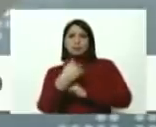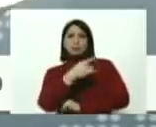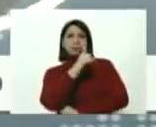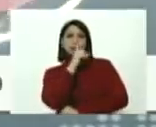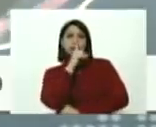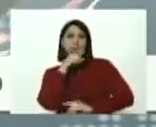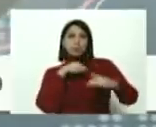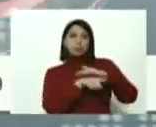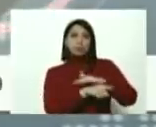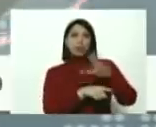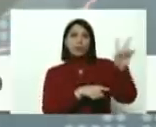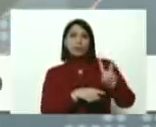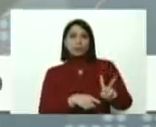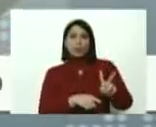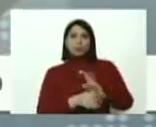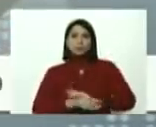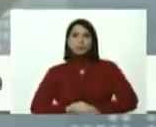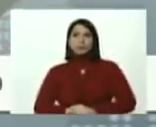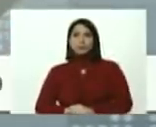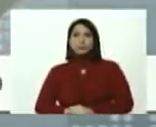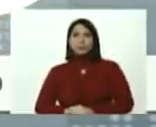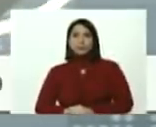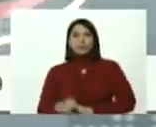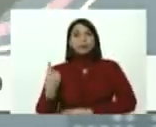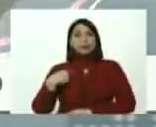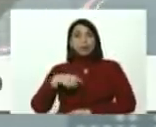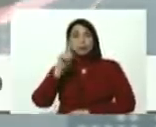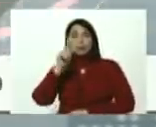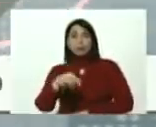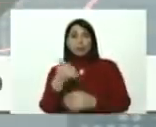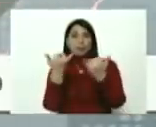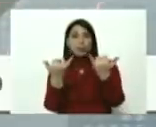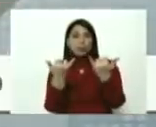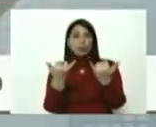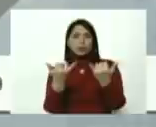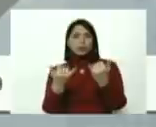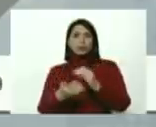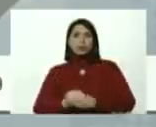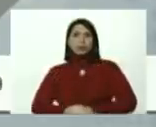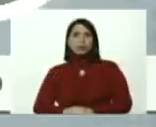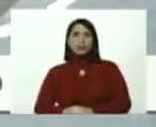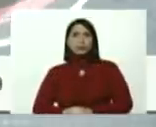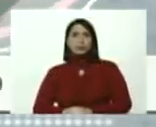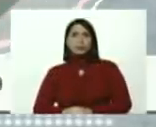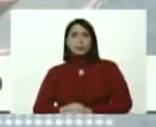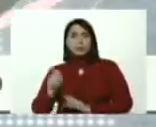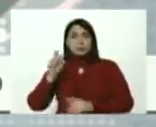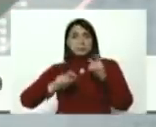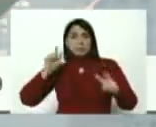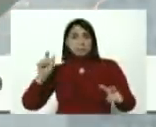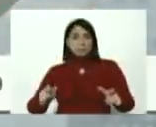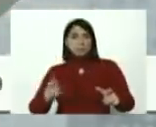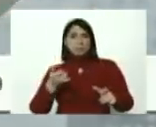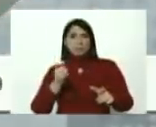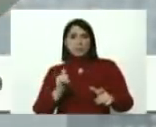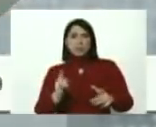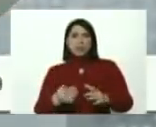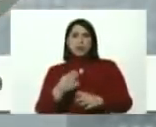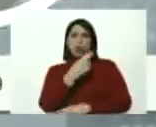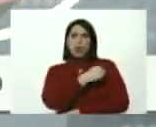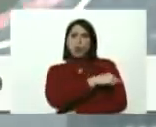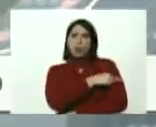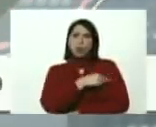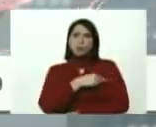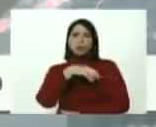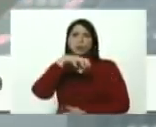país. Y tenemos en este momento la aparición insidiosa de casos en el distrito hospital, en el